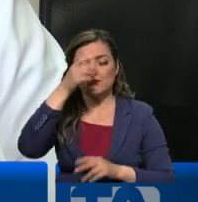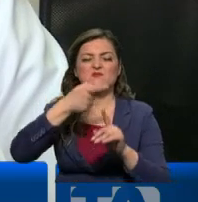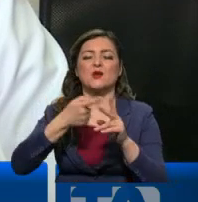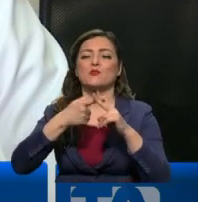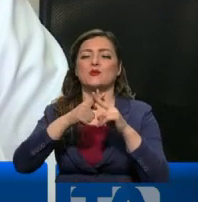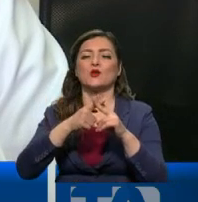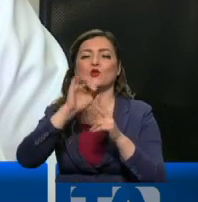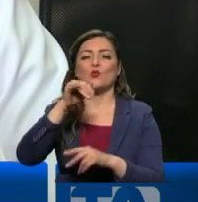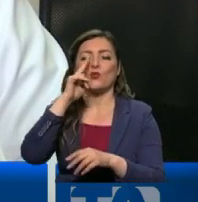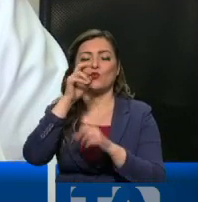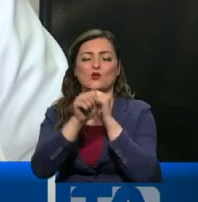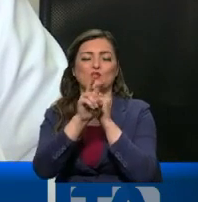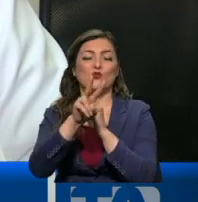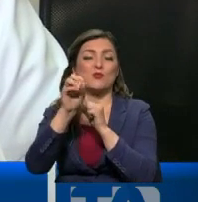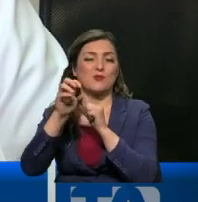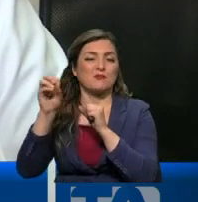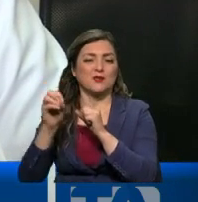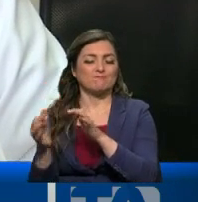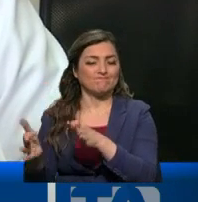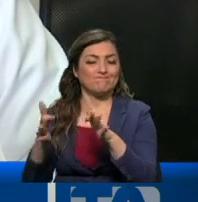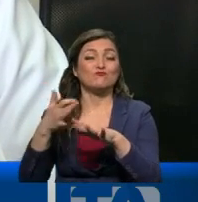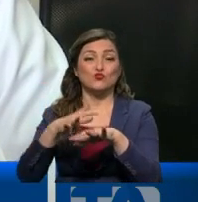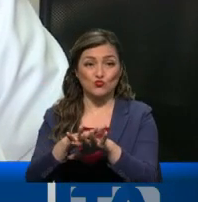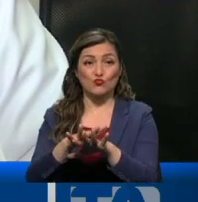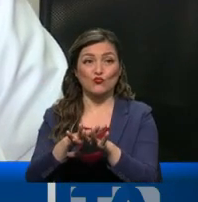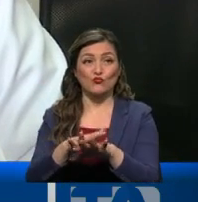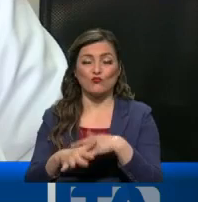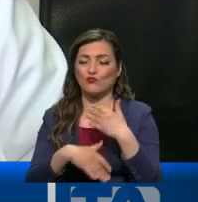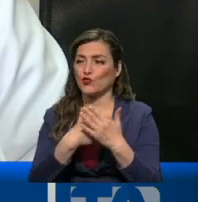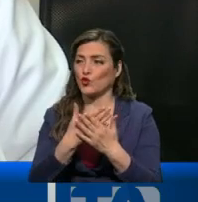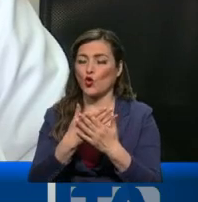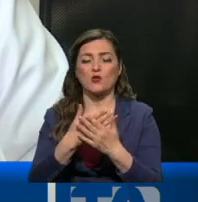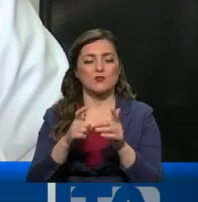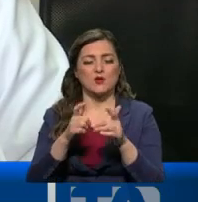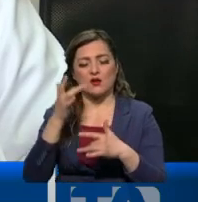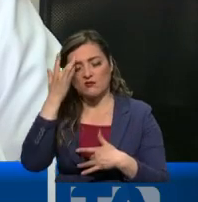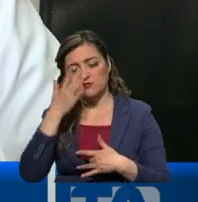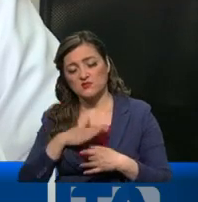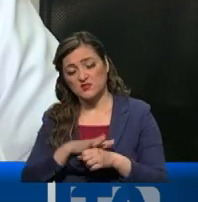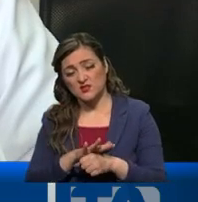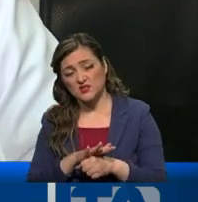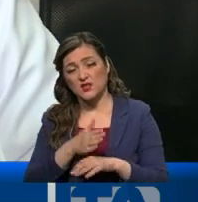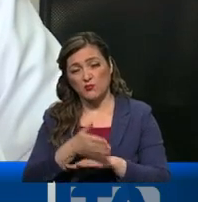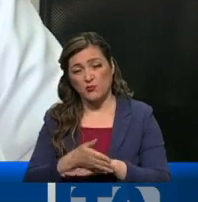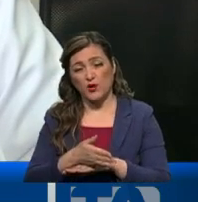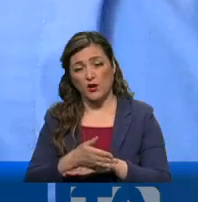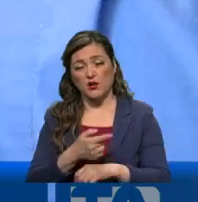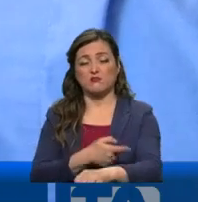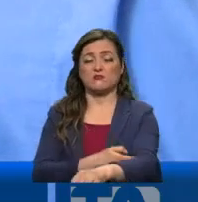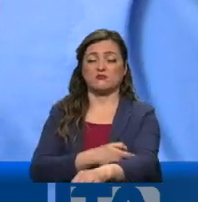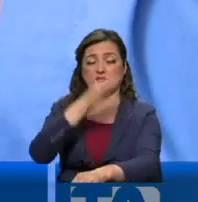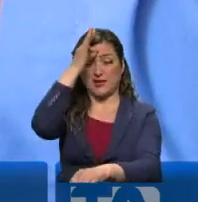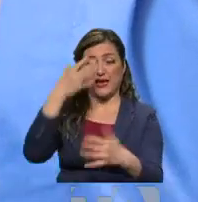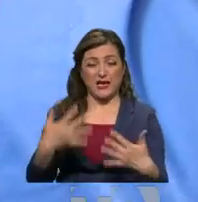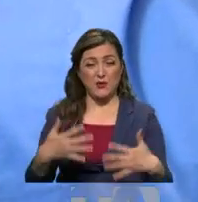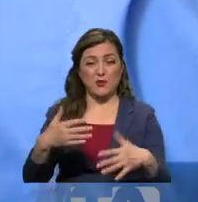del 2020, en donde se trata de forma integral todas las secuelas que provoca el COVID después de una hospitalización.